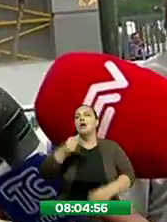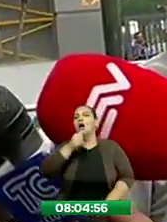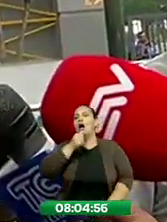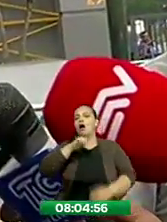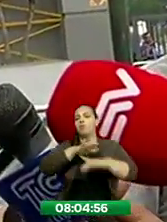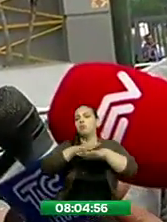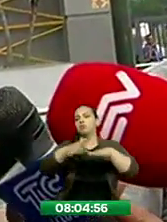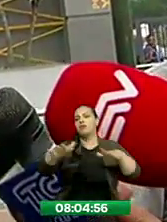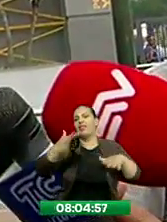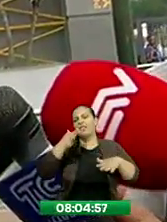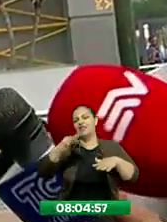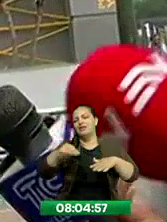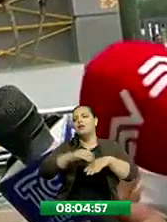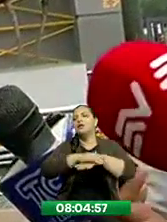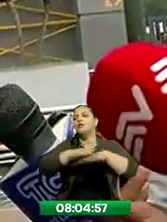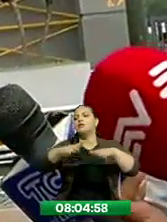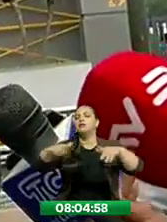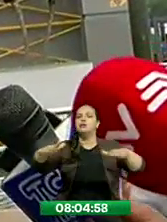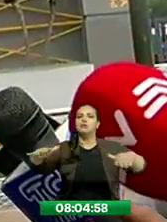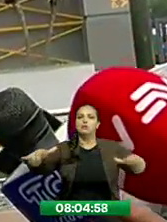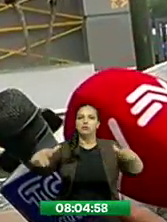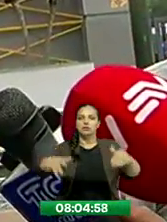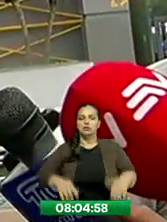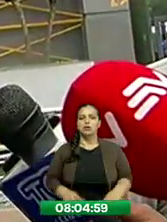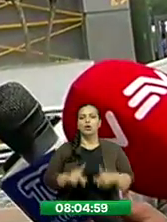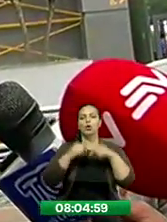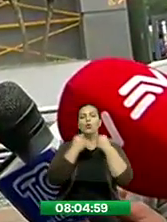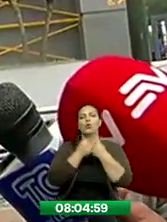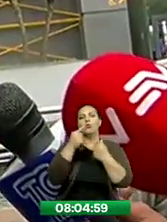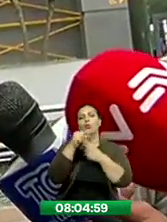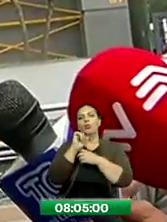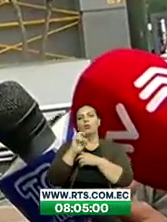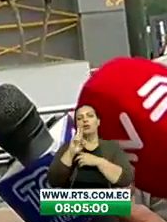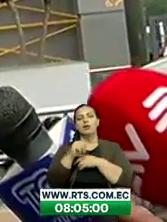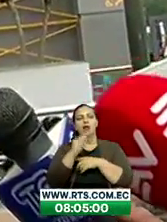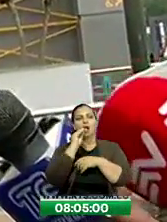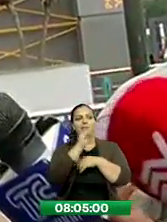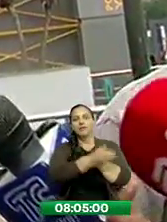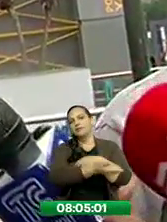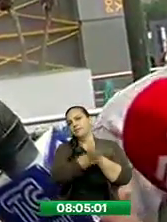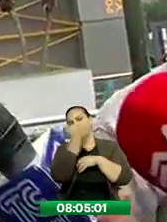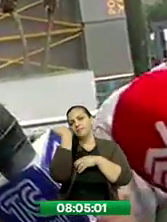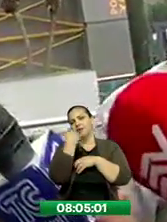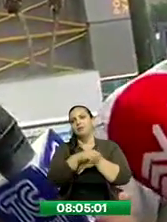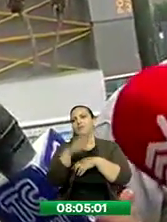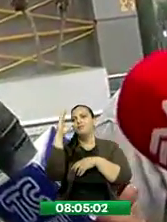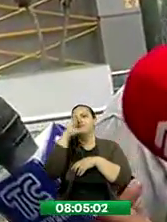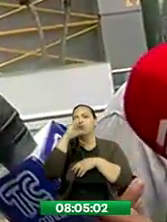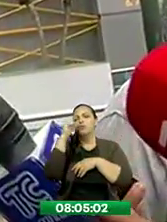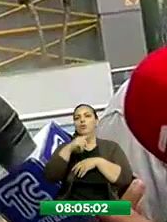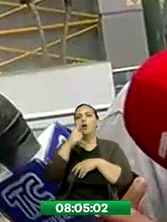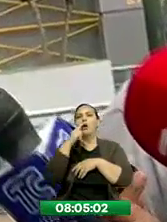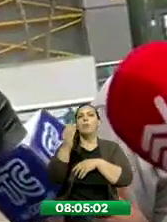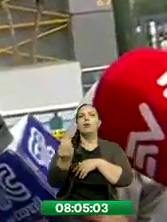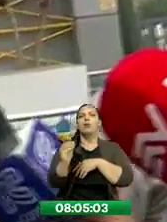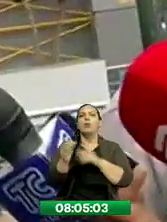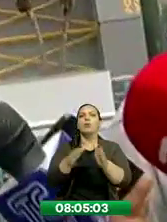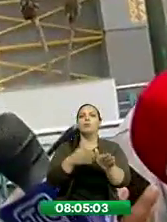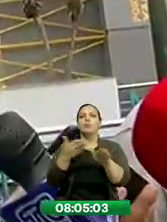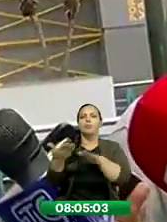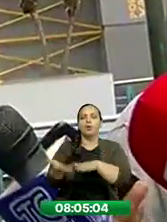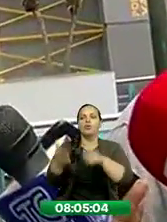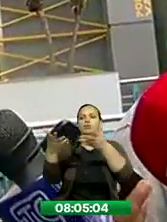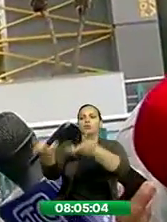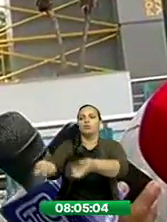avance un equipo especializado del grupo de intervención y rescate, en lo que tiene que ver al rescate subacuático y el equipo de buceo para